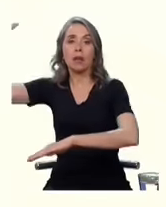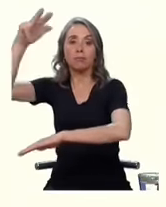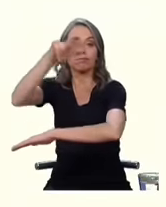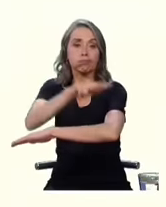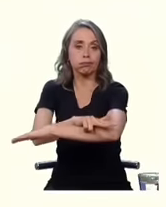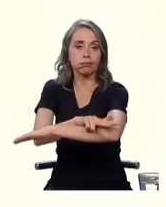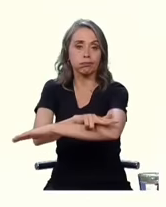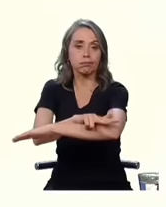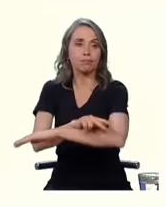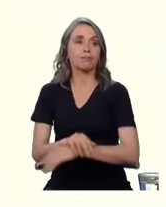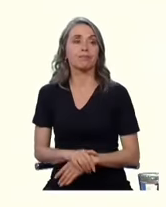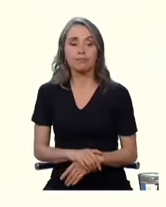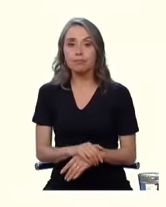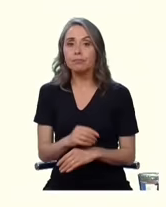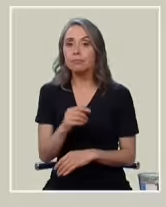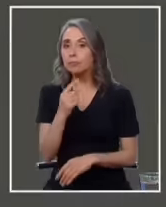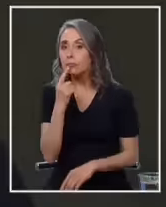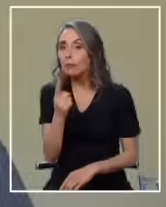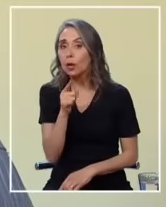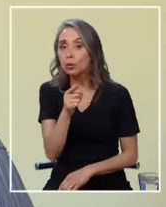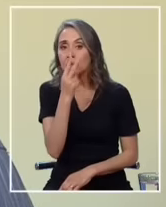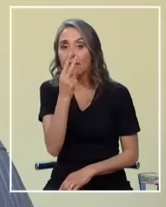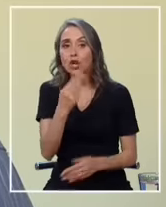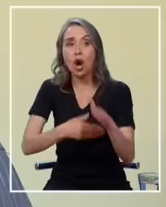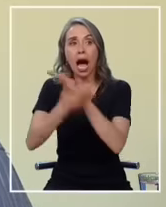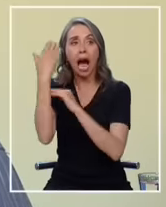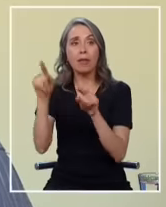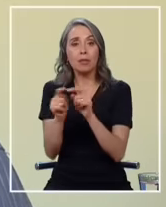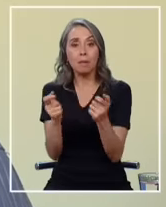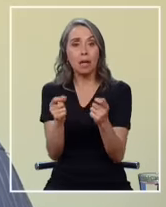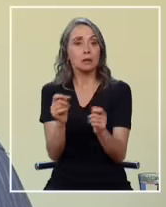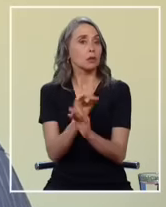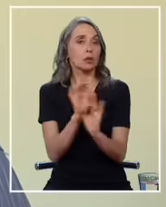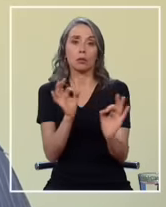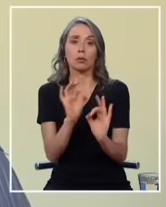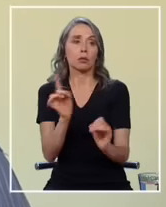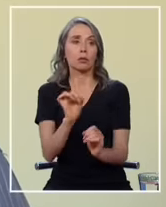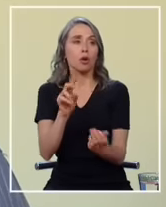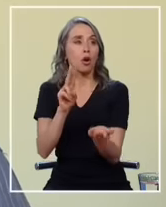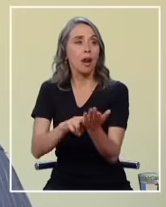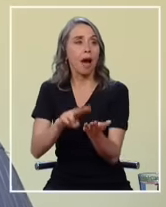helicóptero. ¿Le había tocado ver anteriormente algo parecido? No, la verdad es que no.